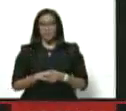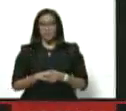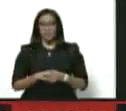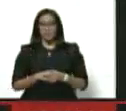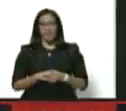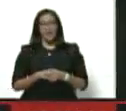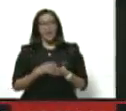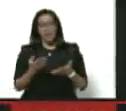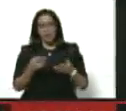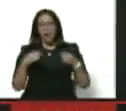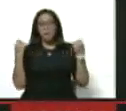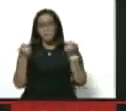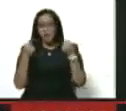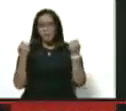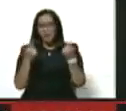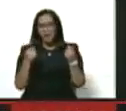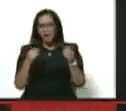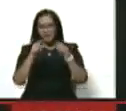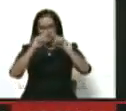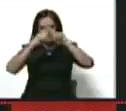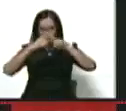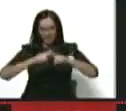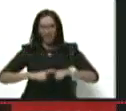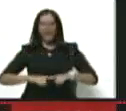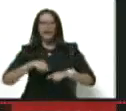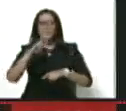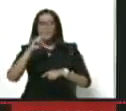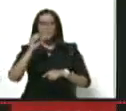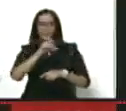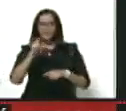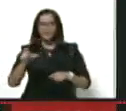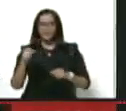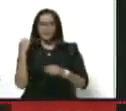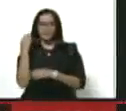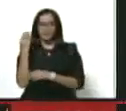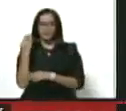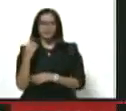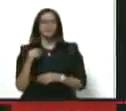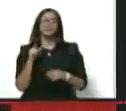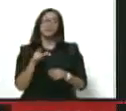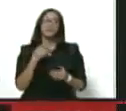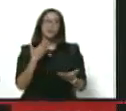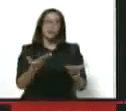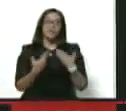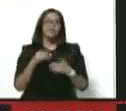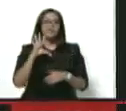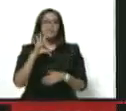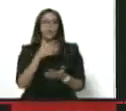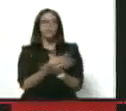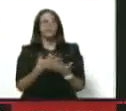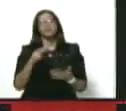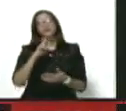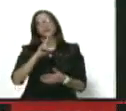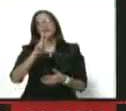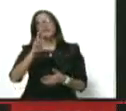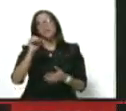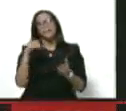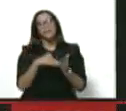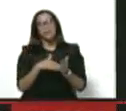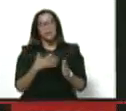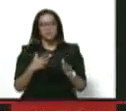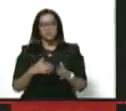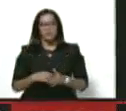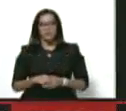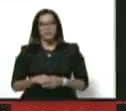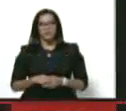el promedio es 20 personas por asamblea, de esas asambleas, presidente. Eso nos va a 5.230.000 aproximadamente.